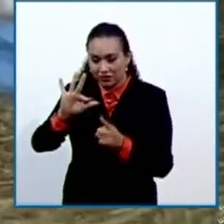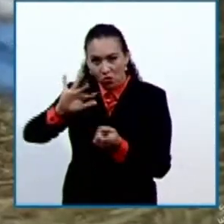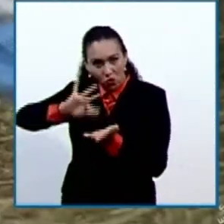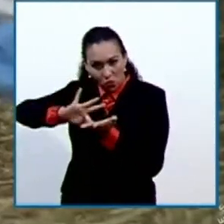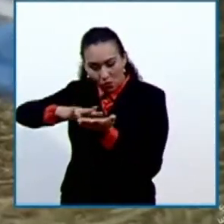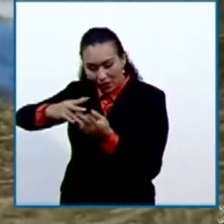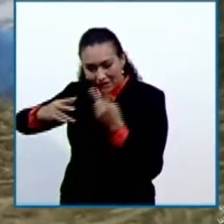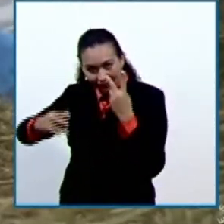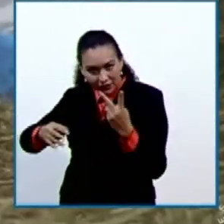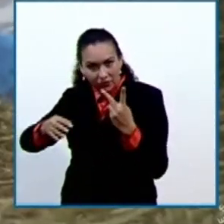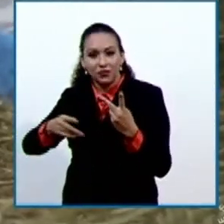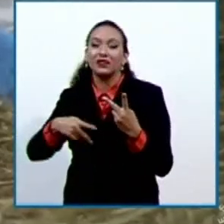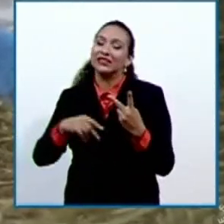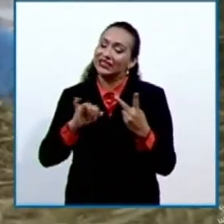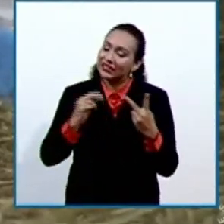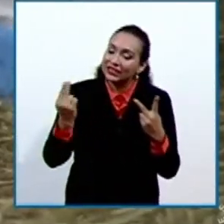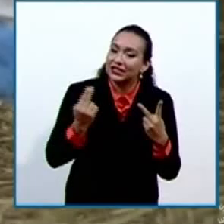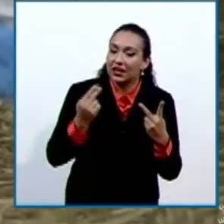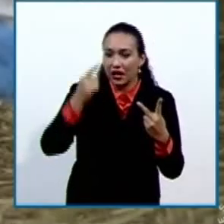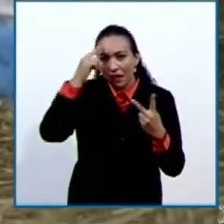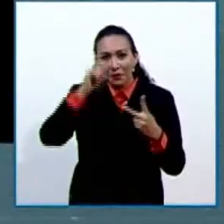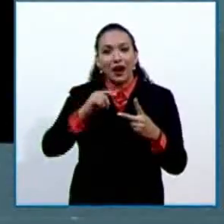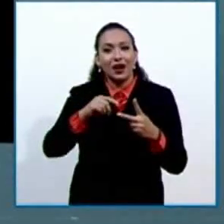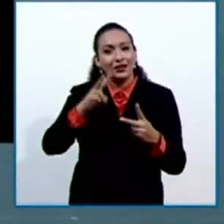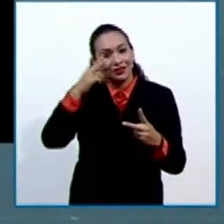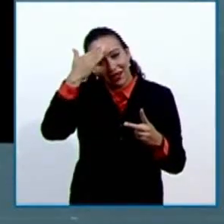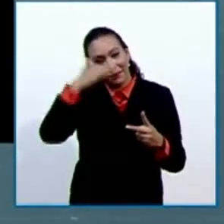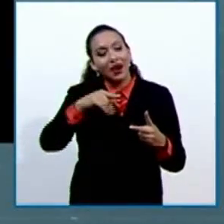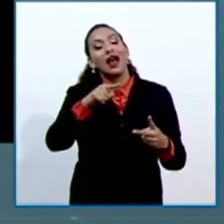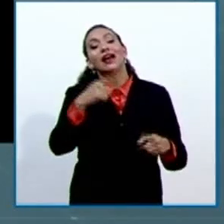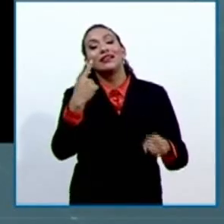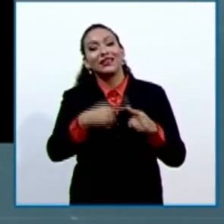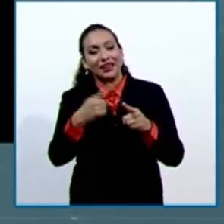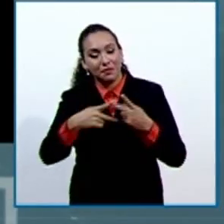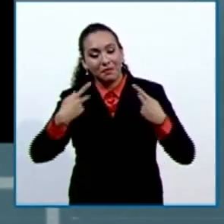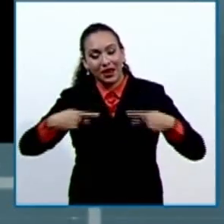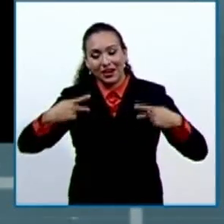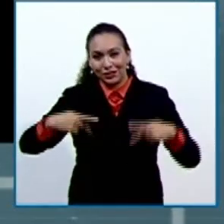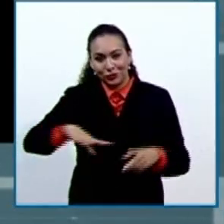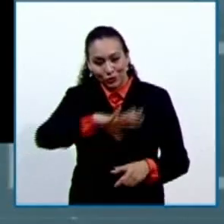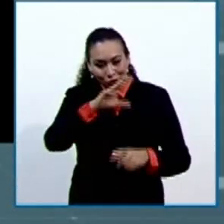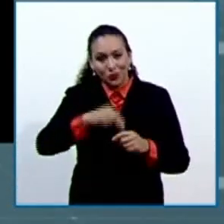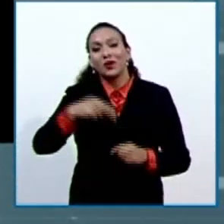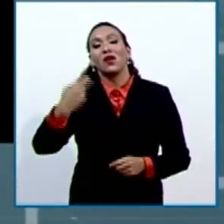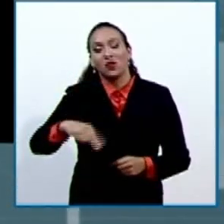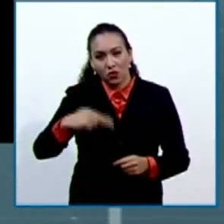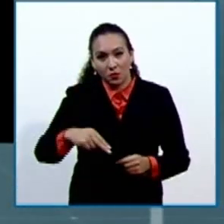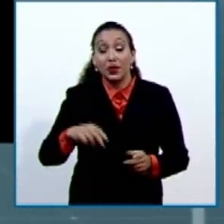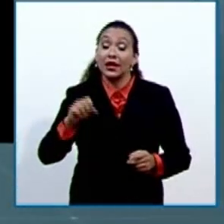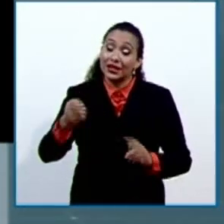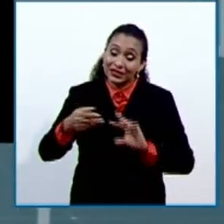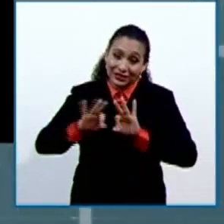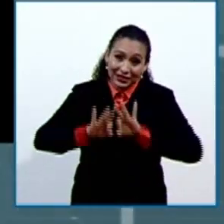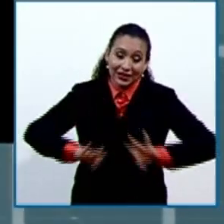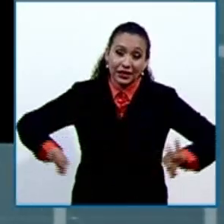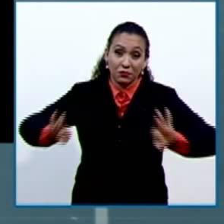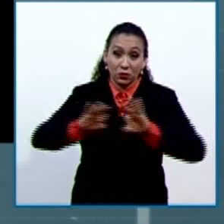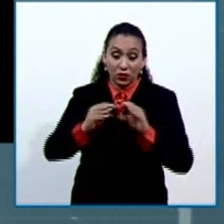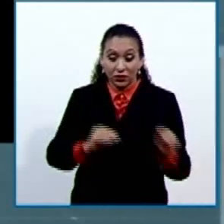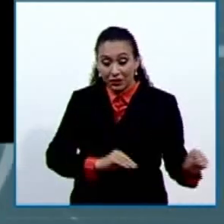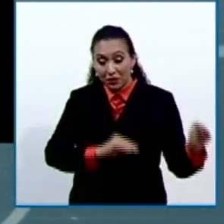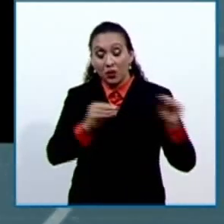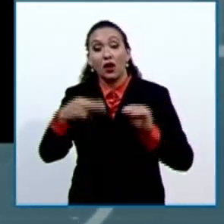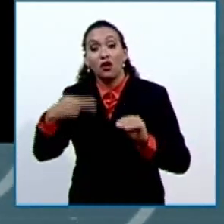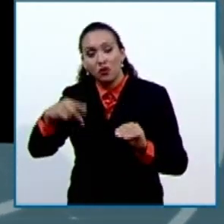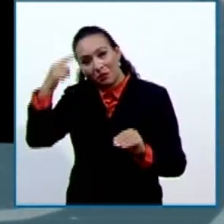modo que sigue siendo necesaria la puesta en marcha del Banco Nacional de Datos Forenses y la exploración de esquemas humanitarios